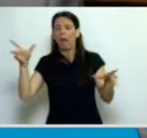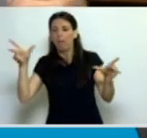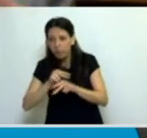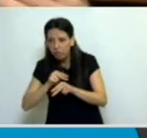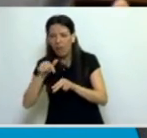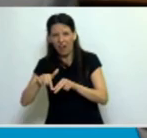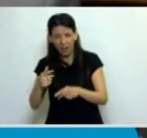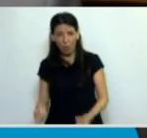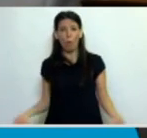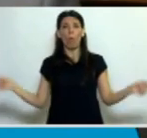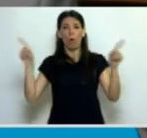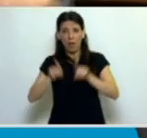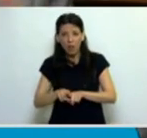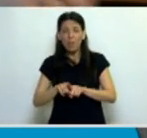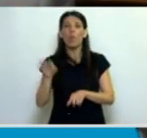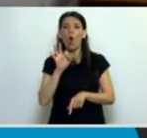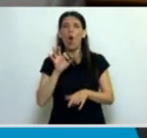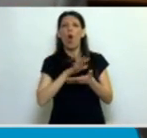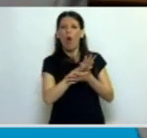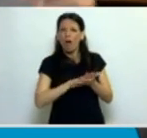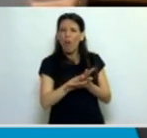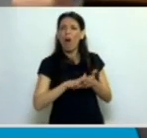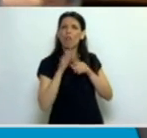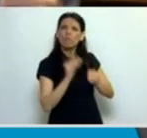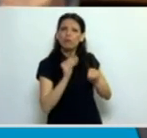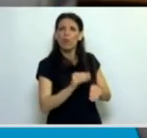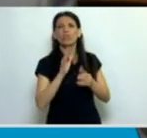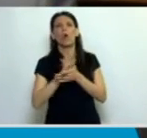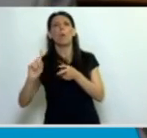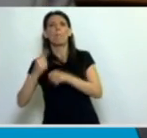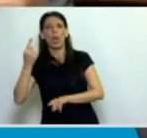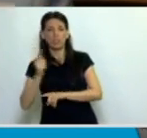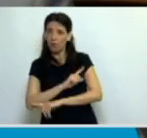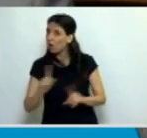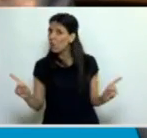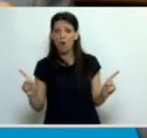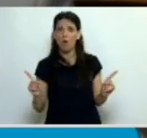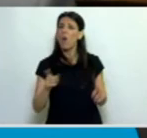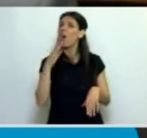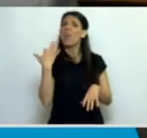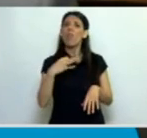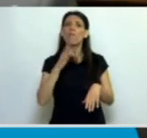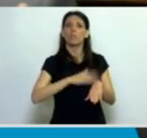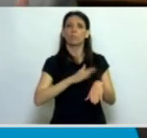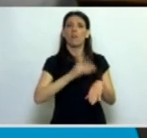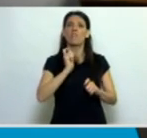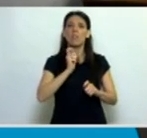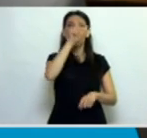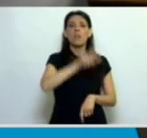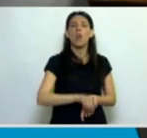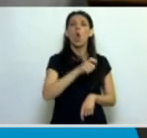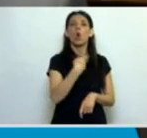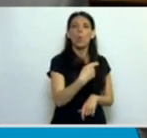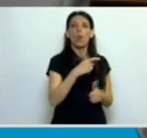No puede quedar en manos de las corruptelas de los funcionarios de turno, sino que tiene que estar en manos de los jubilados y de los trabajadores en primer